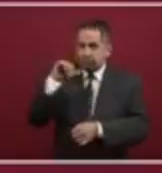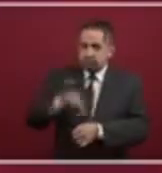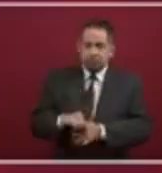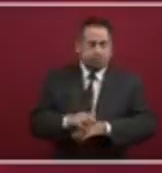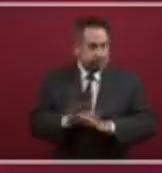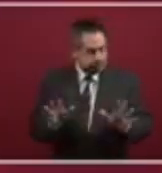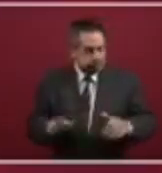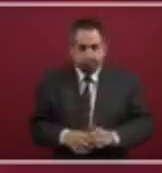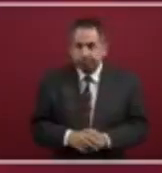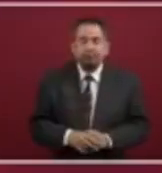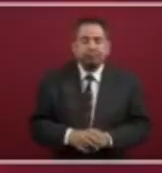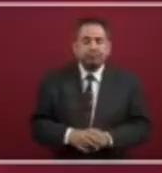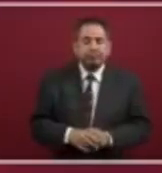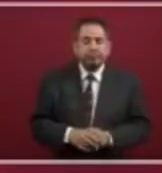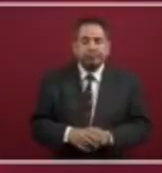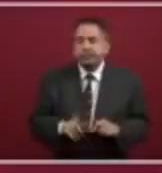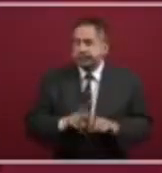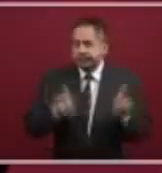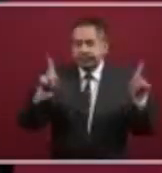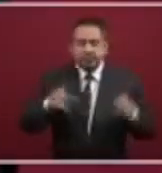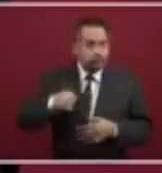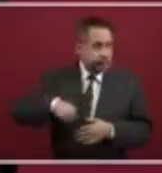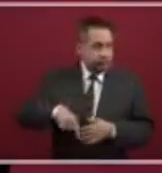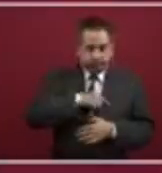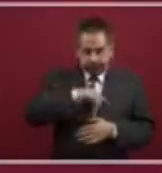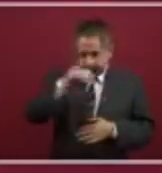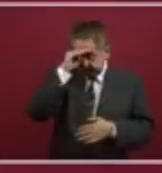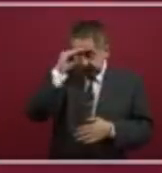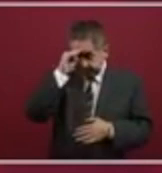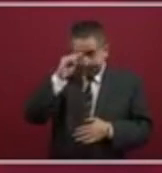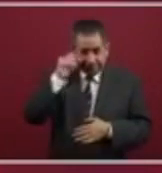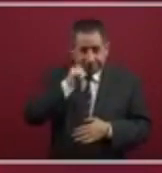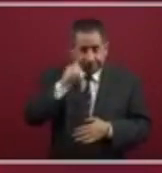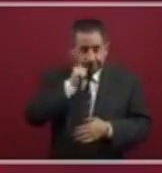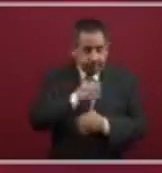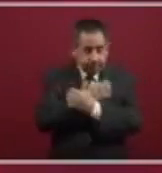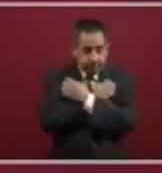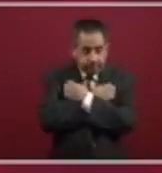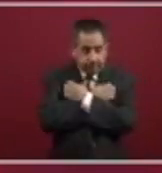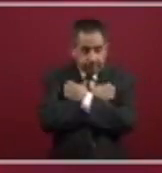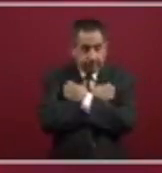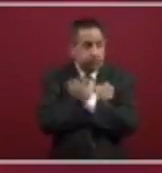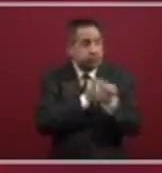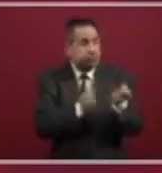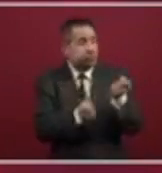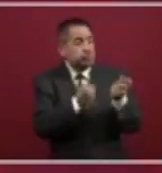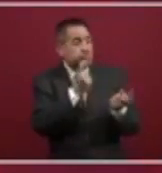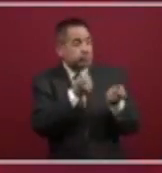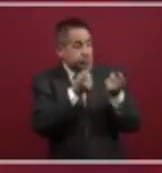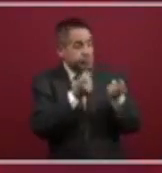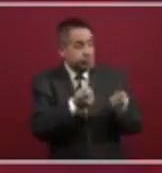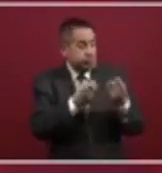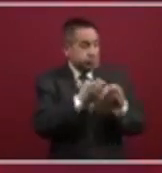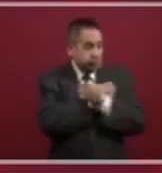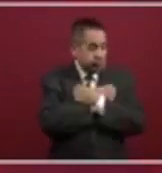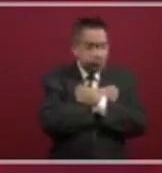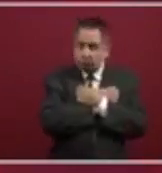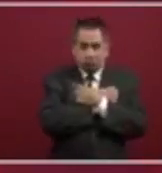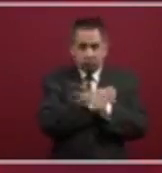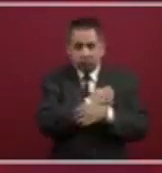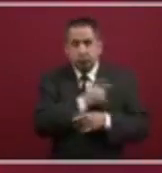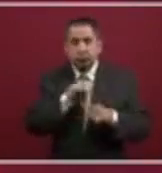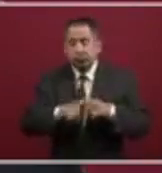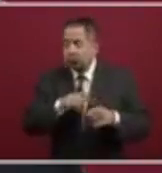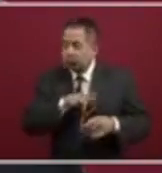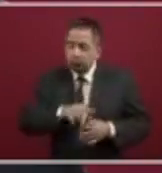Nosotros siempre hemos sostenido que la educación no es un privilegio, es un derecho del